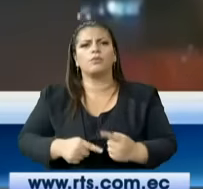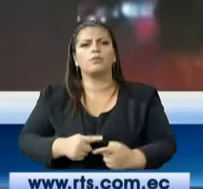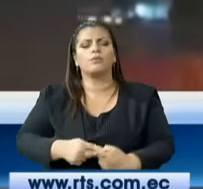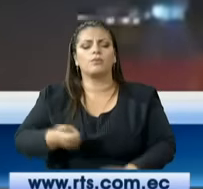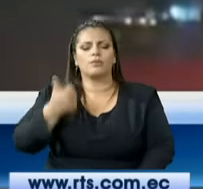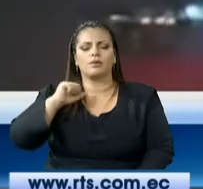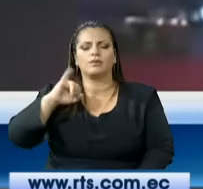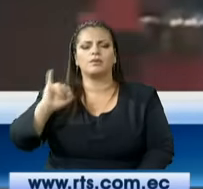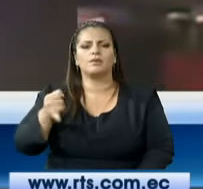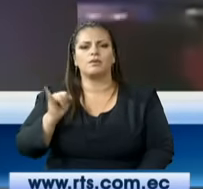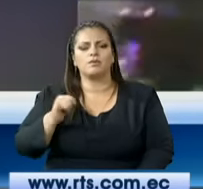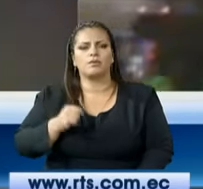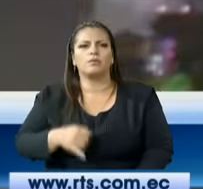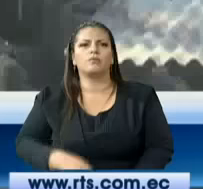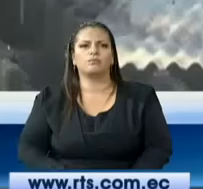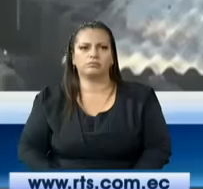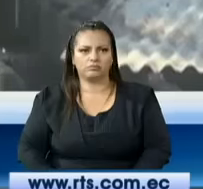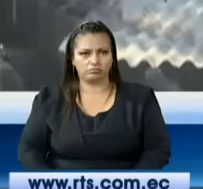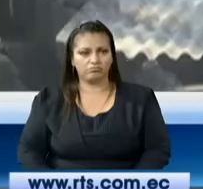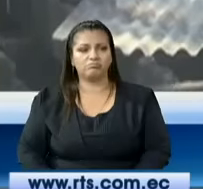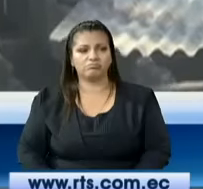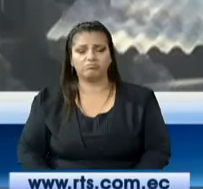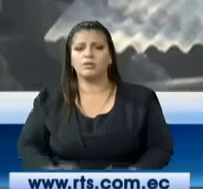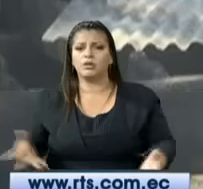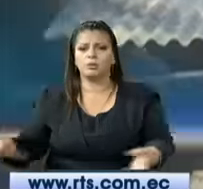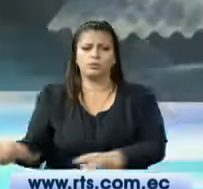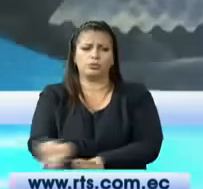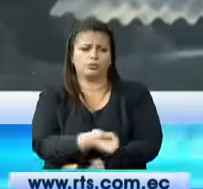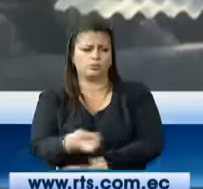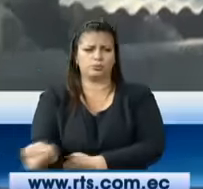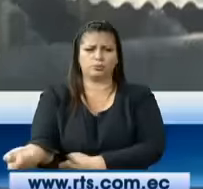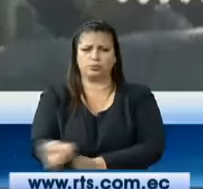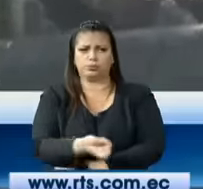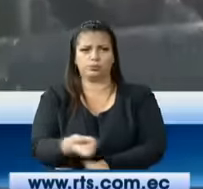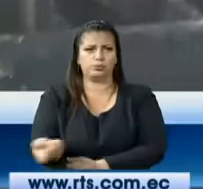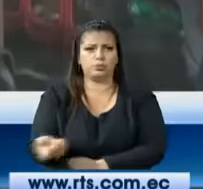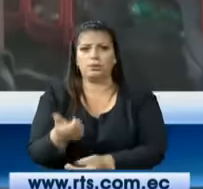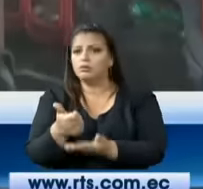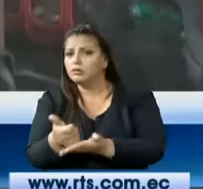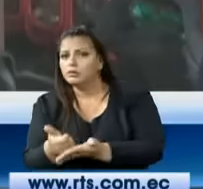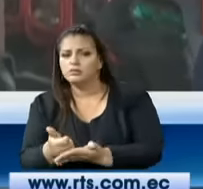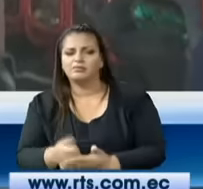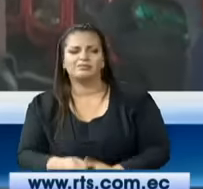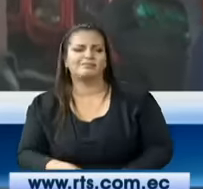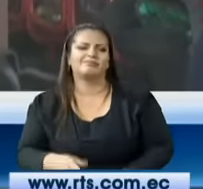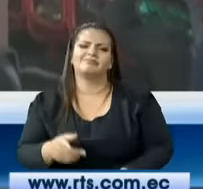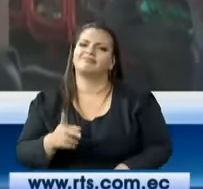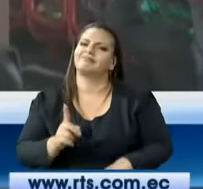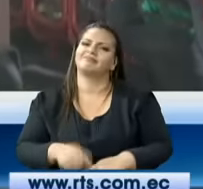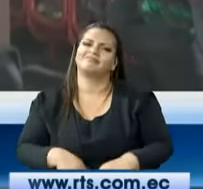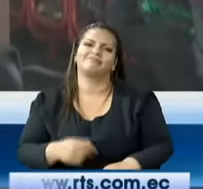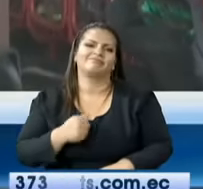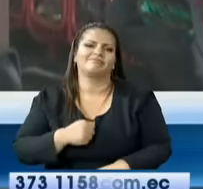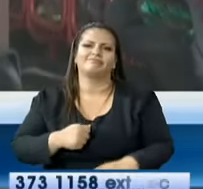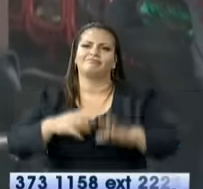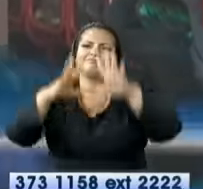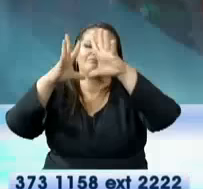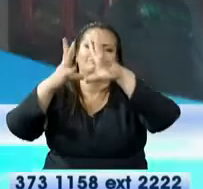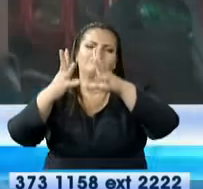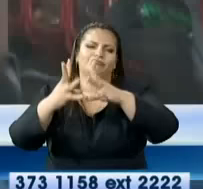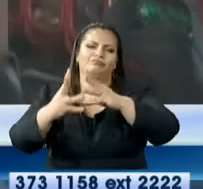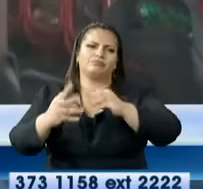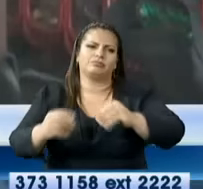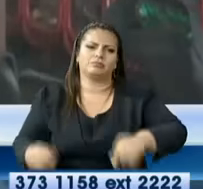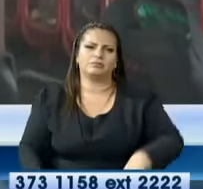aunque acudieron los elementos del cuerpo de bomberos, no se pudo salvar la edificación. La Peña de Roy era una instalación